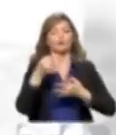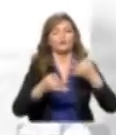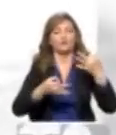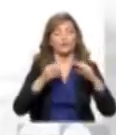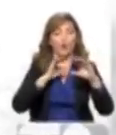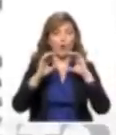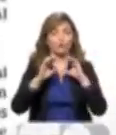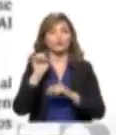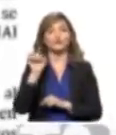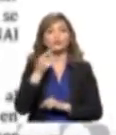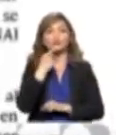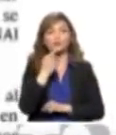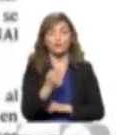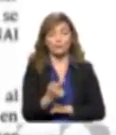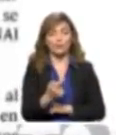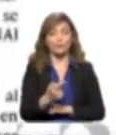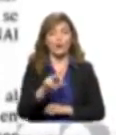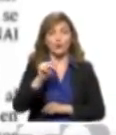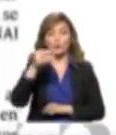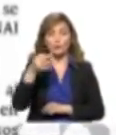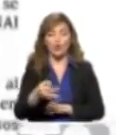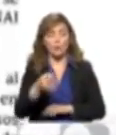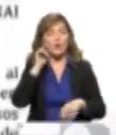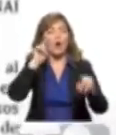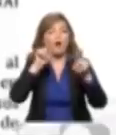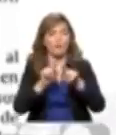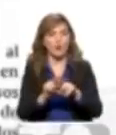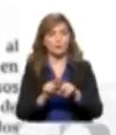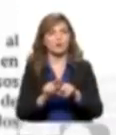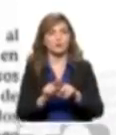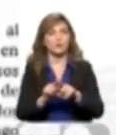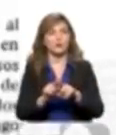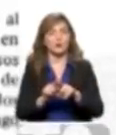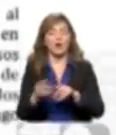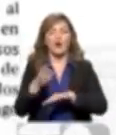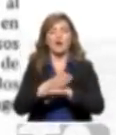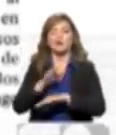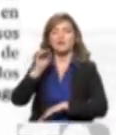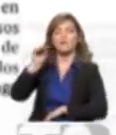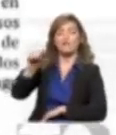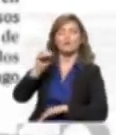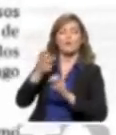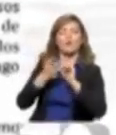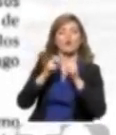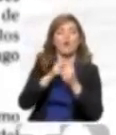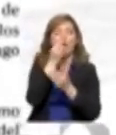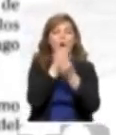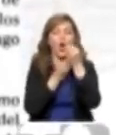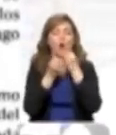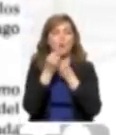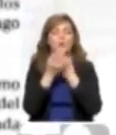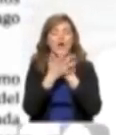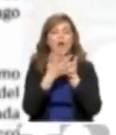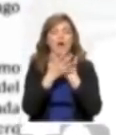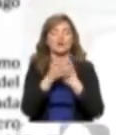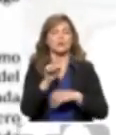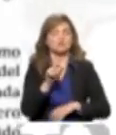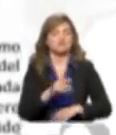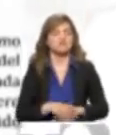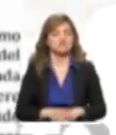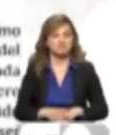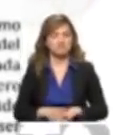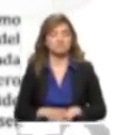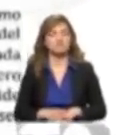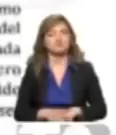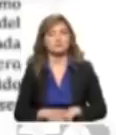este comunicado, señala que se incumplió una cláusula y que no se notificó a tiempo sobre el problema de alimentación. También señalan que en